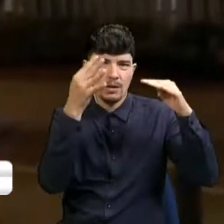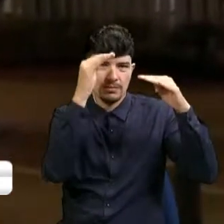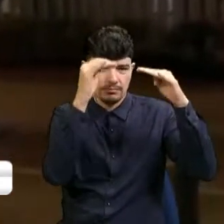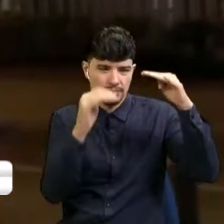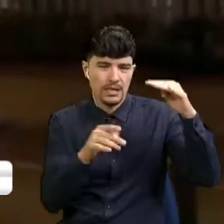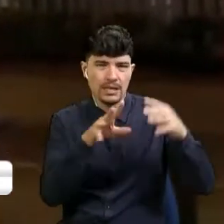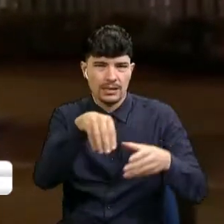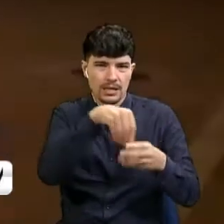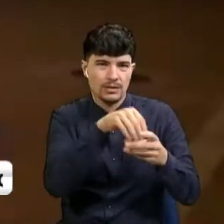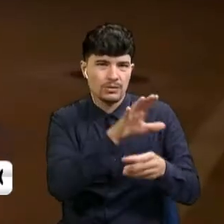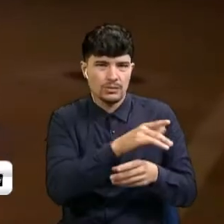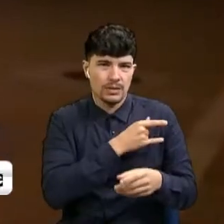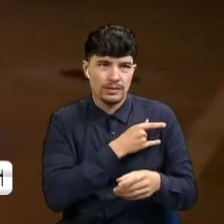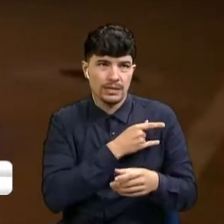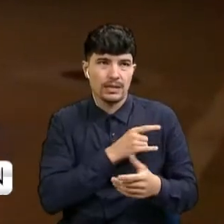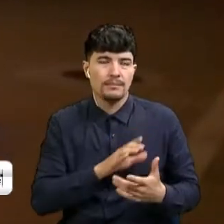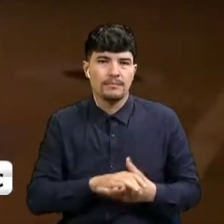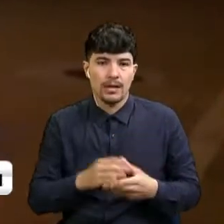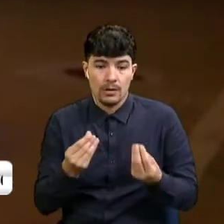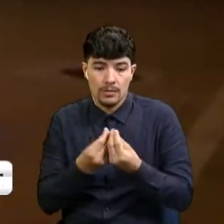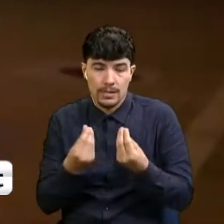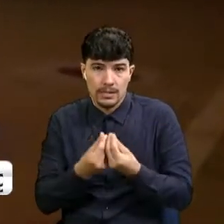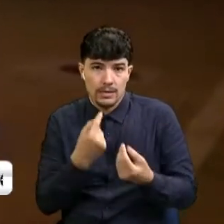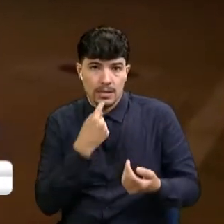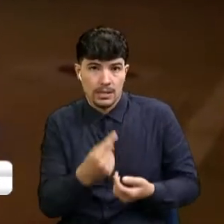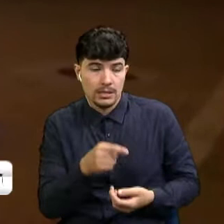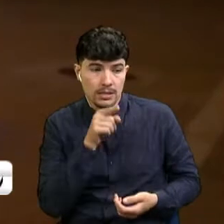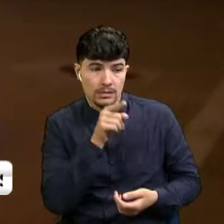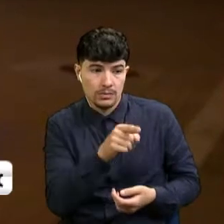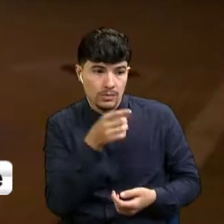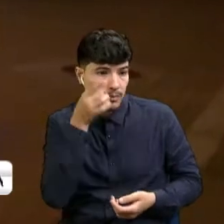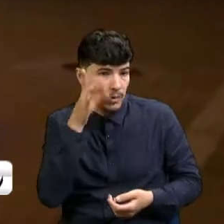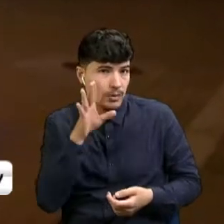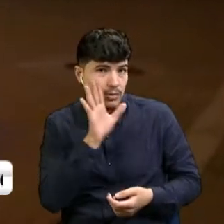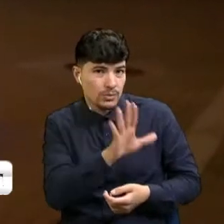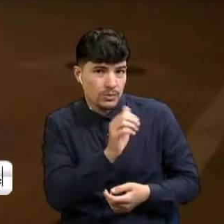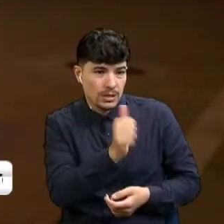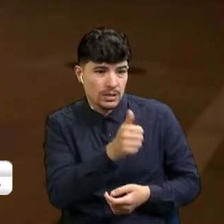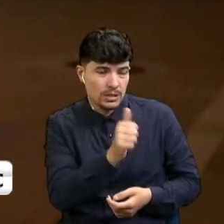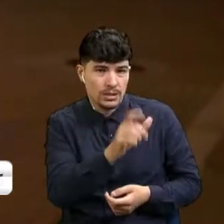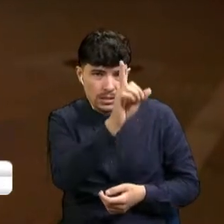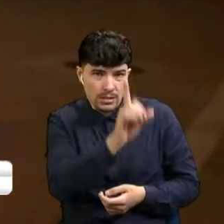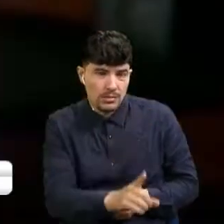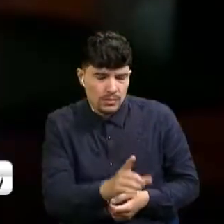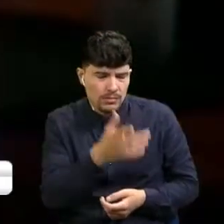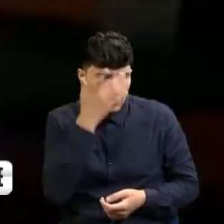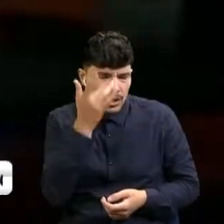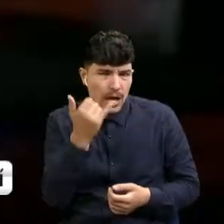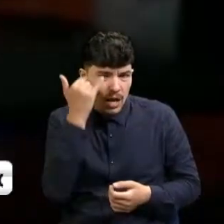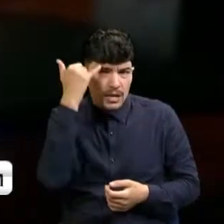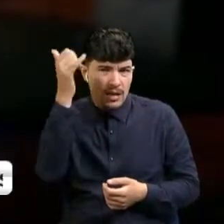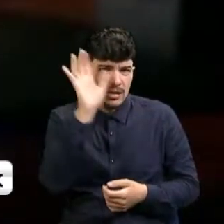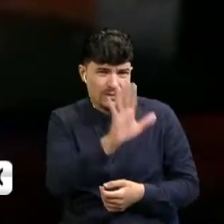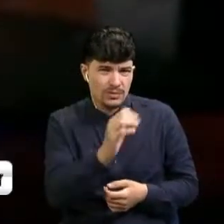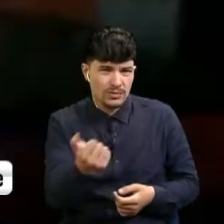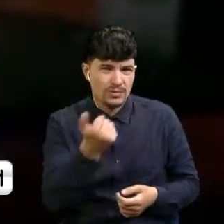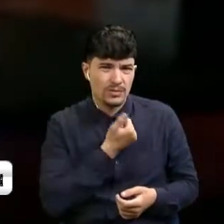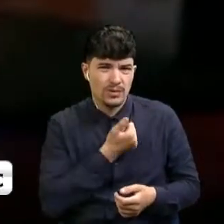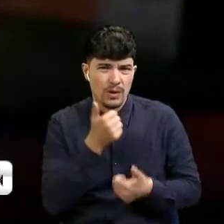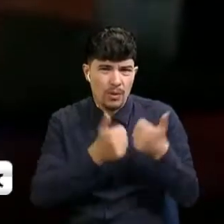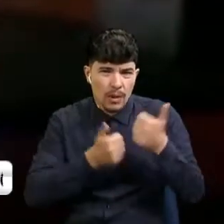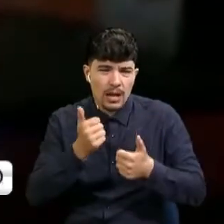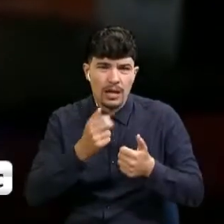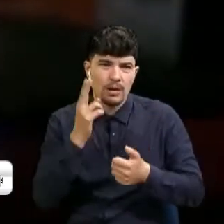Universidad Industrial de Santander. Compañeros de la víctima presumían que lo que pudo motivar la decisión, que cobra fuerza con la idea del suicidio, fue una serie